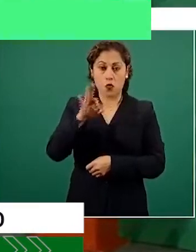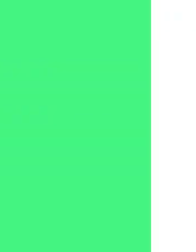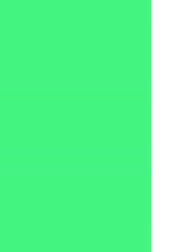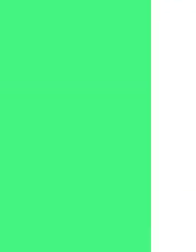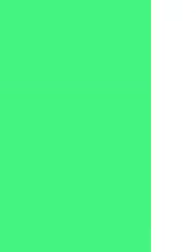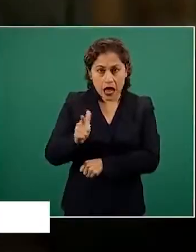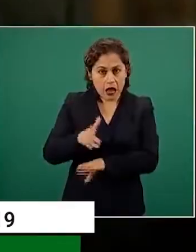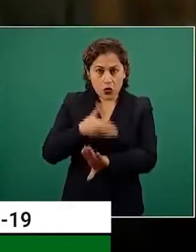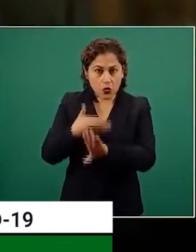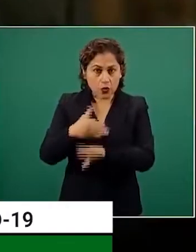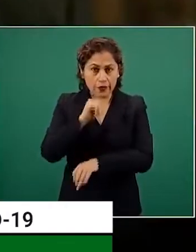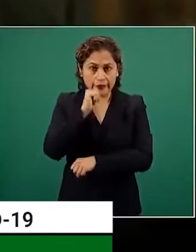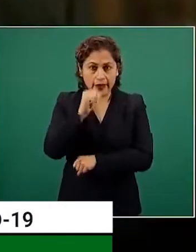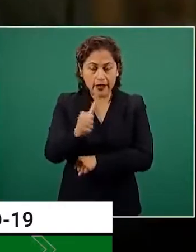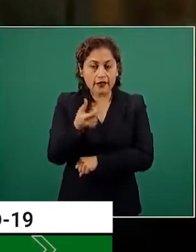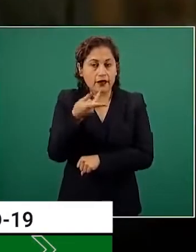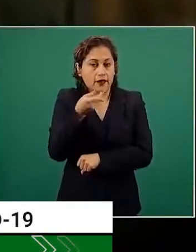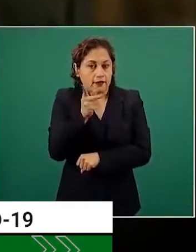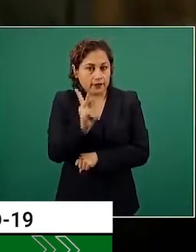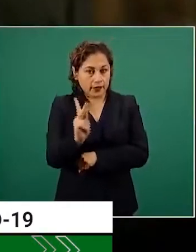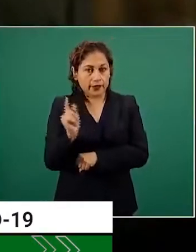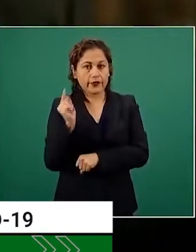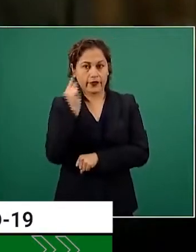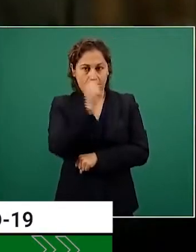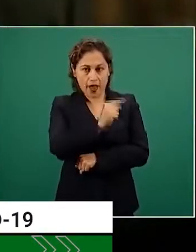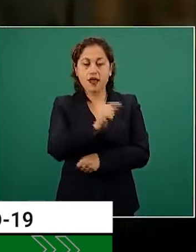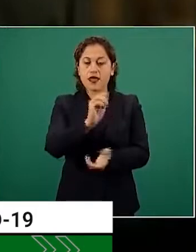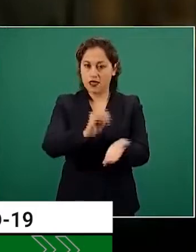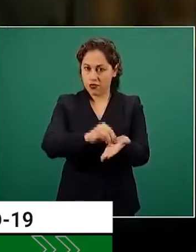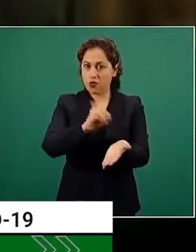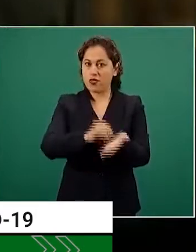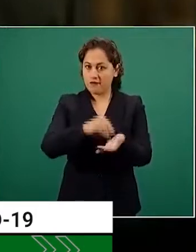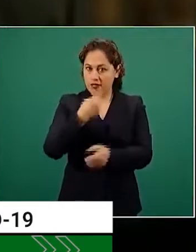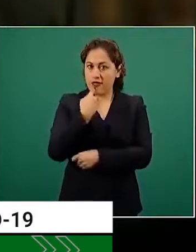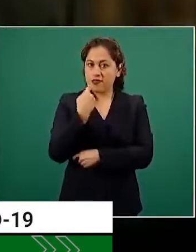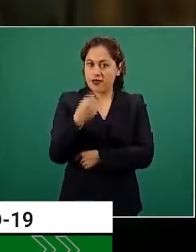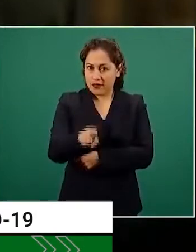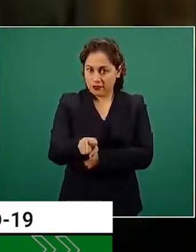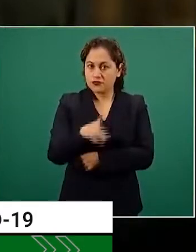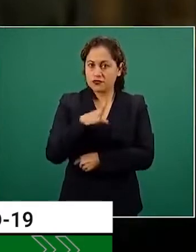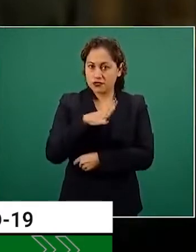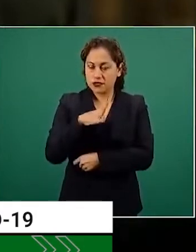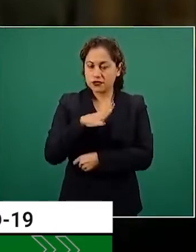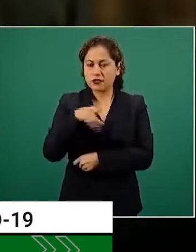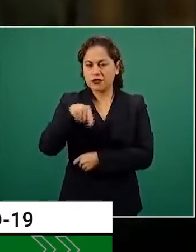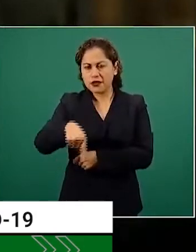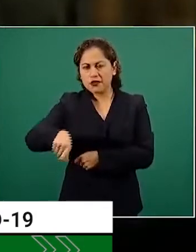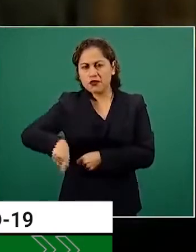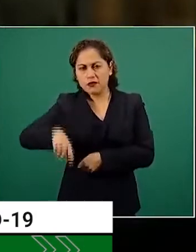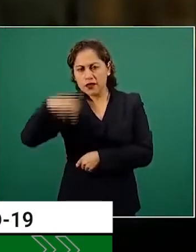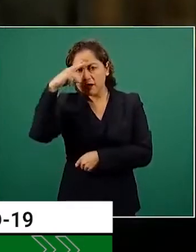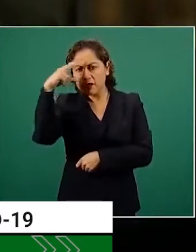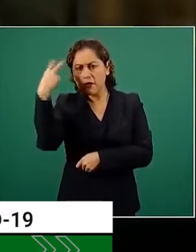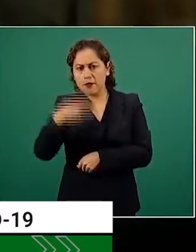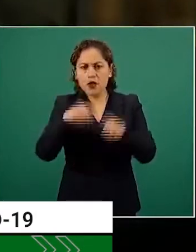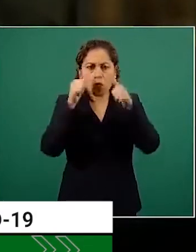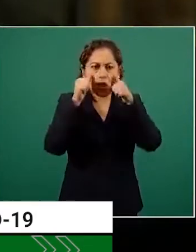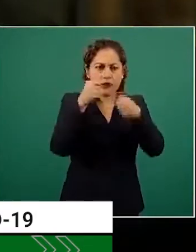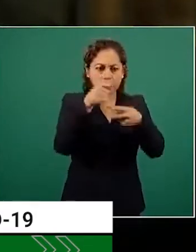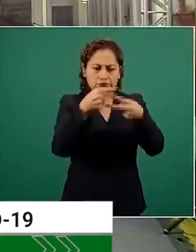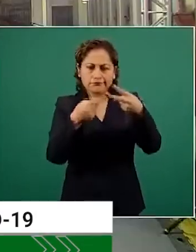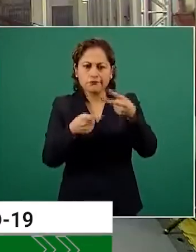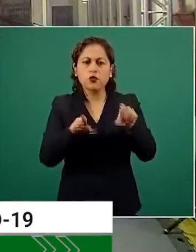extradición. Andrés Manuel López Obrador anunció que pedirá a la Secretaría de Relaciones Exteriores gestionar que se apliquen vacunas